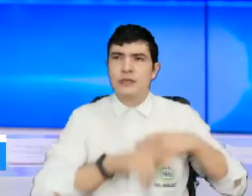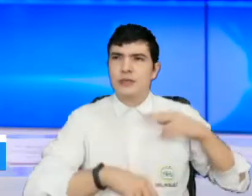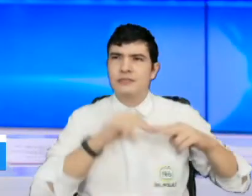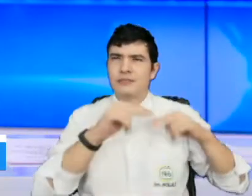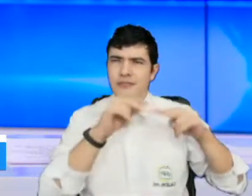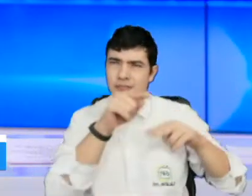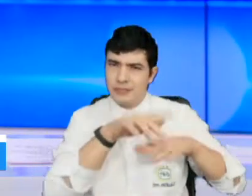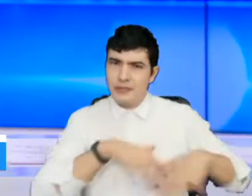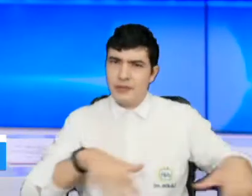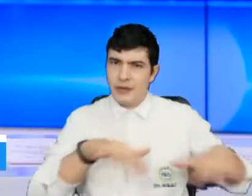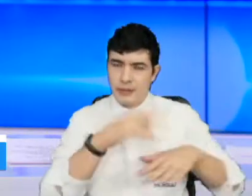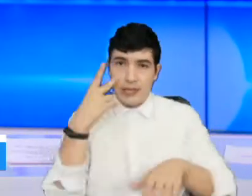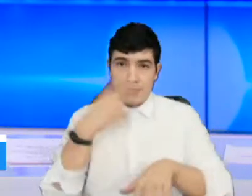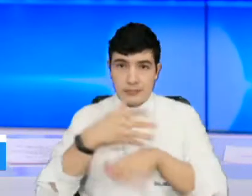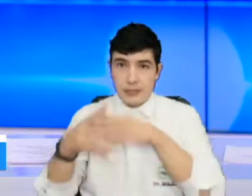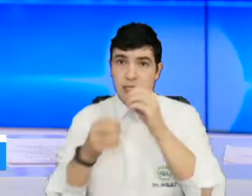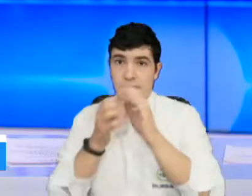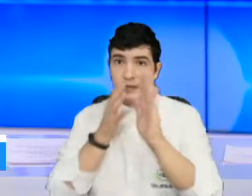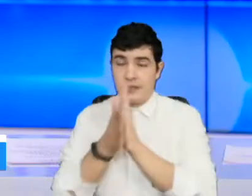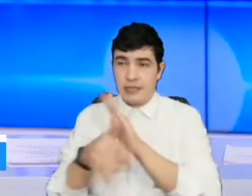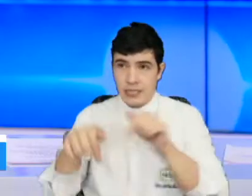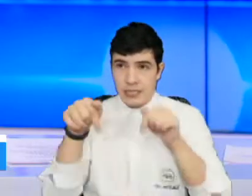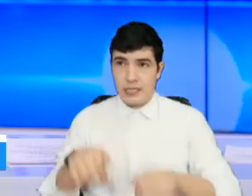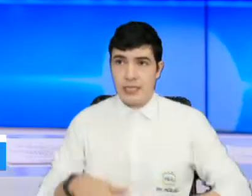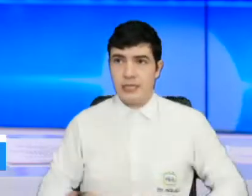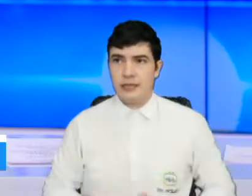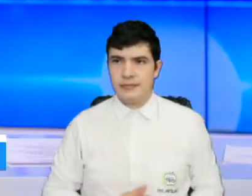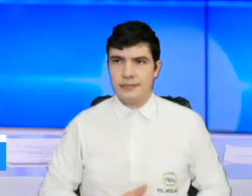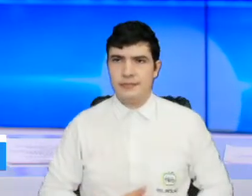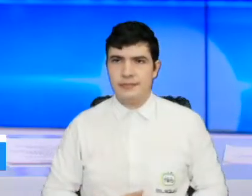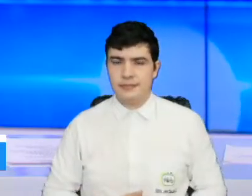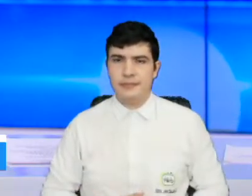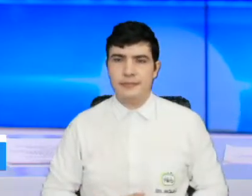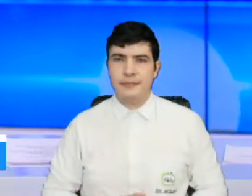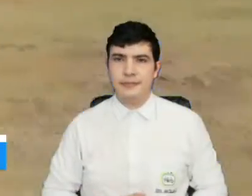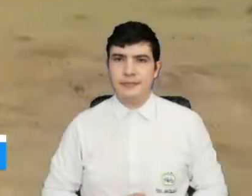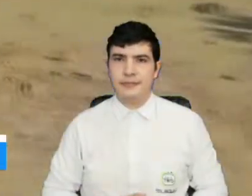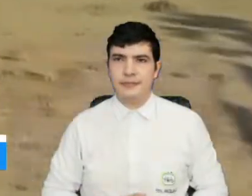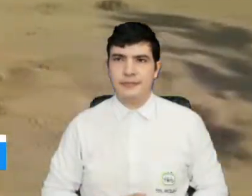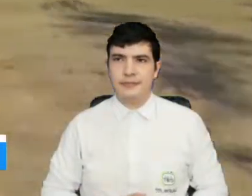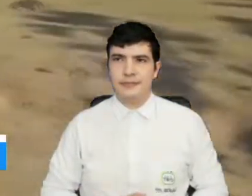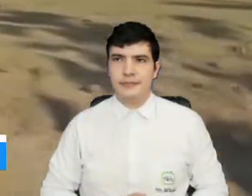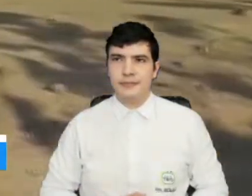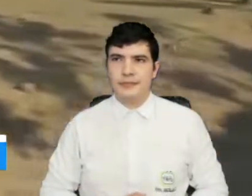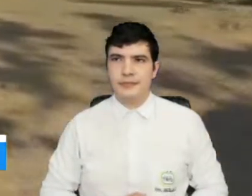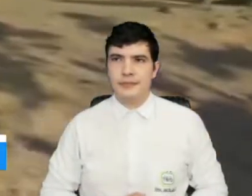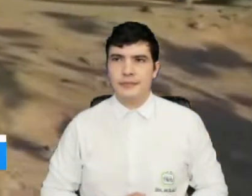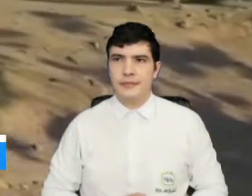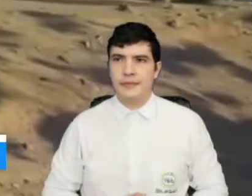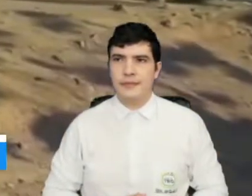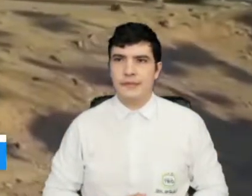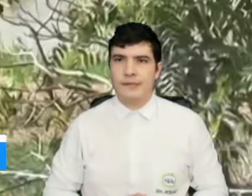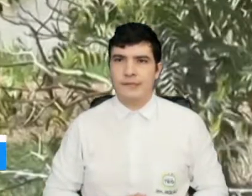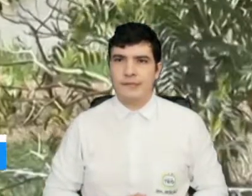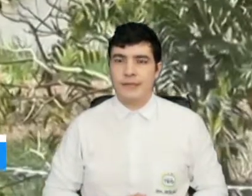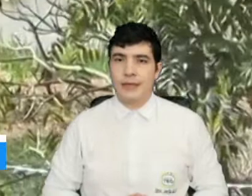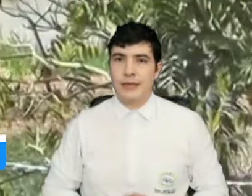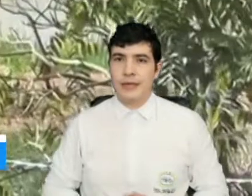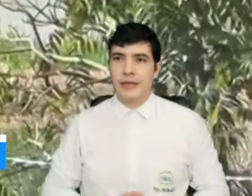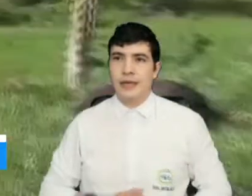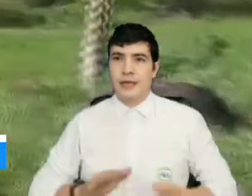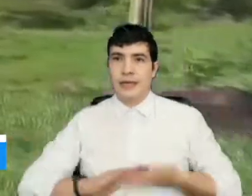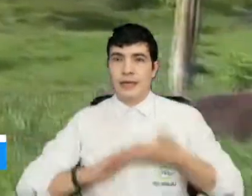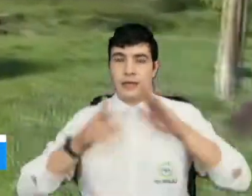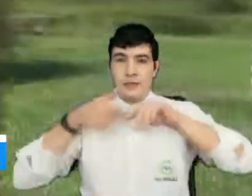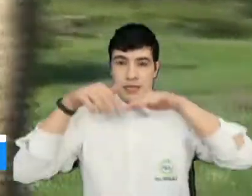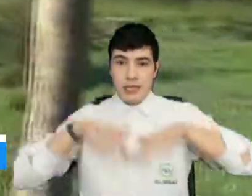los cerdos caen a la quebrada donde decenas de familias se abastecen. La comunidad de la vereda La Aguada de